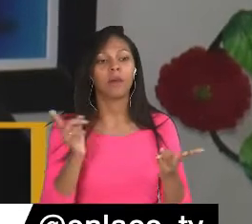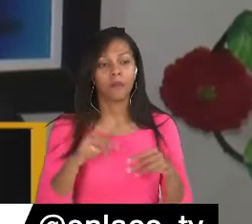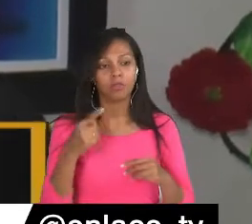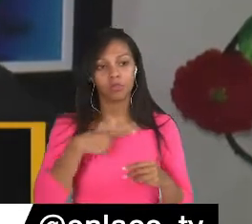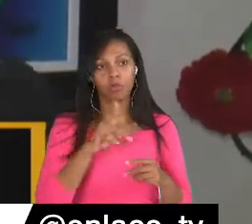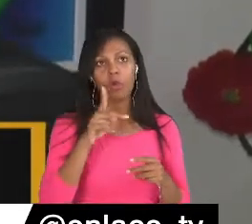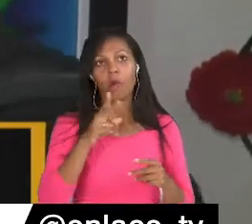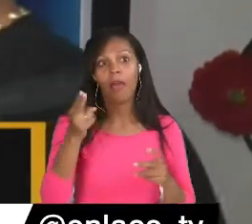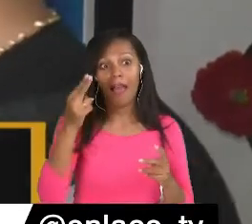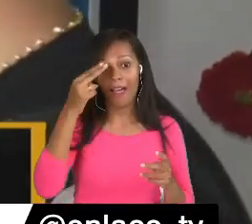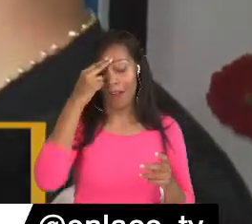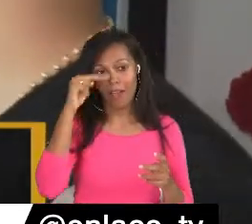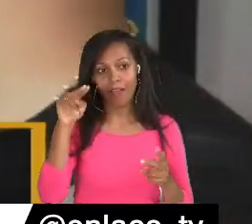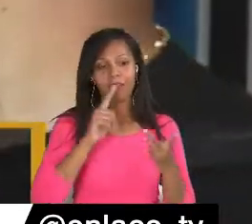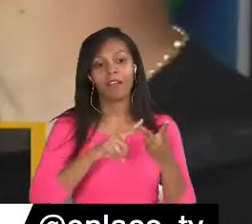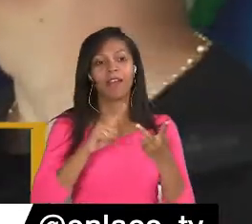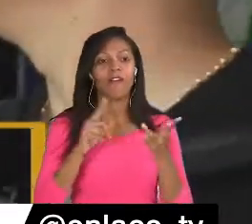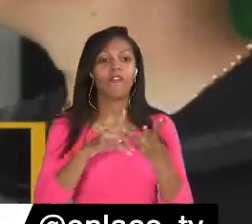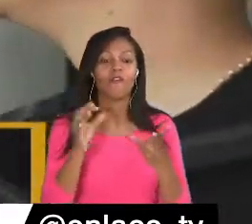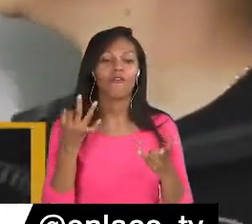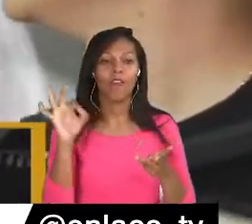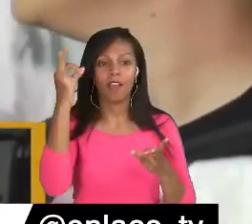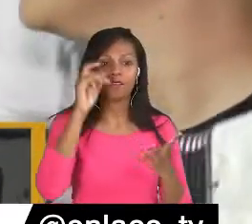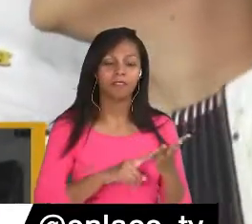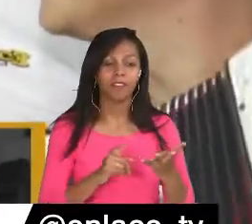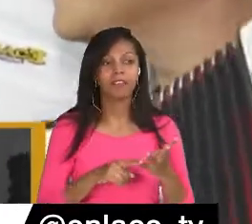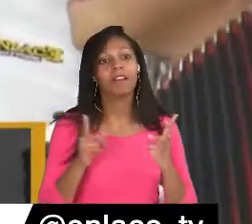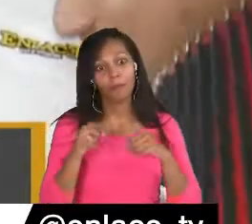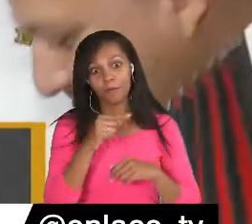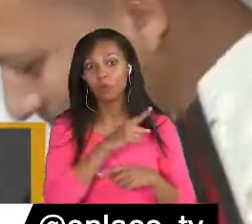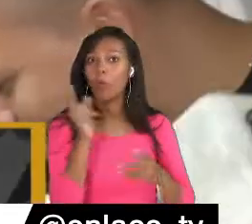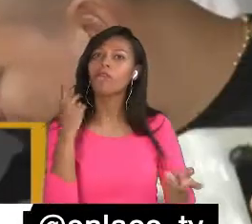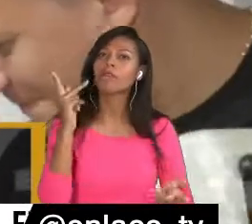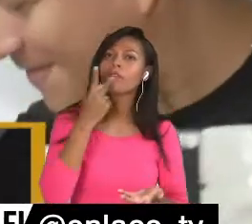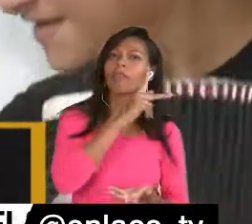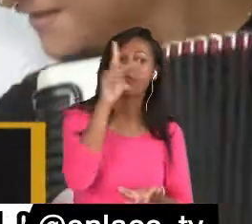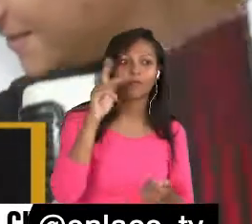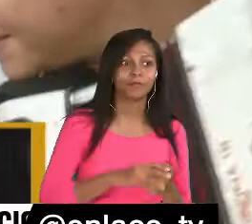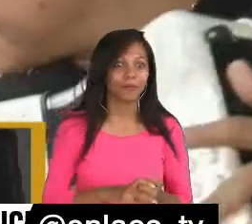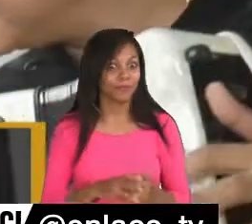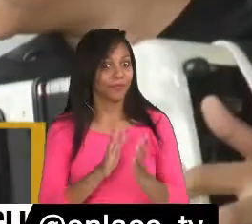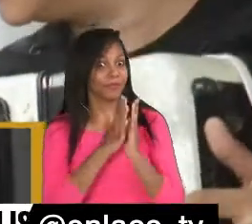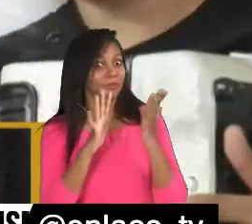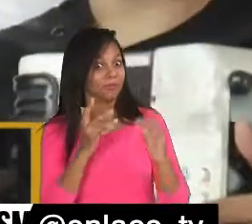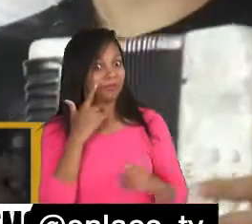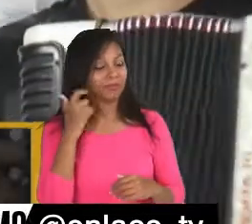Inglaterra. Bueno, con música despedimos esta nota, Junior. Claro que sí, que estamos en Festival Vallenato. Vamos, Javier. ¡Oye,